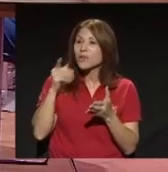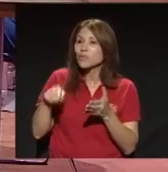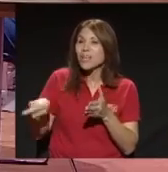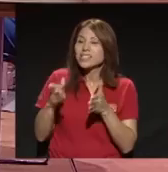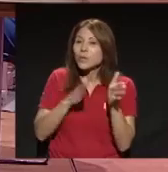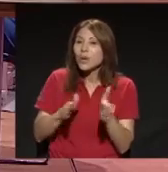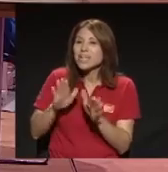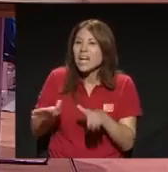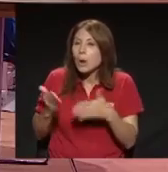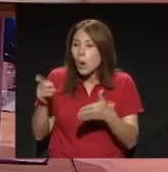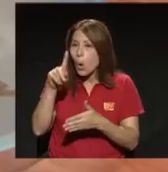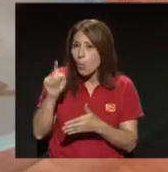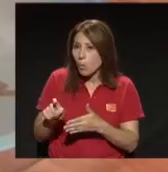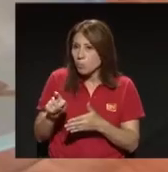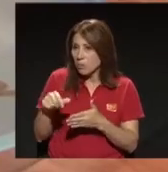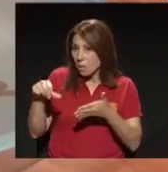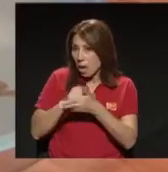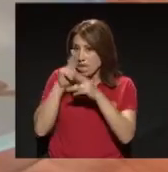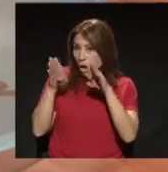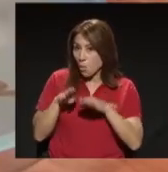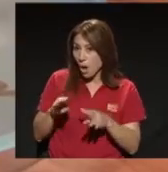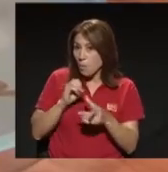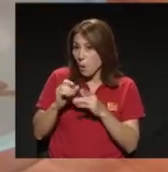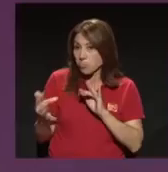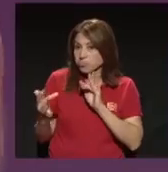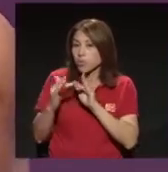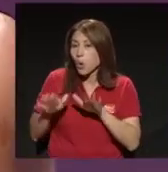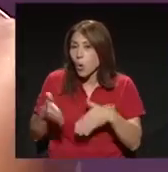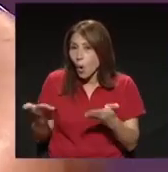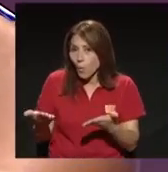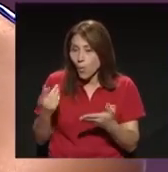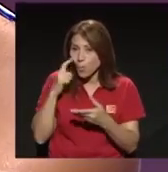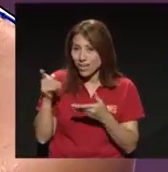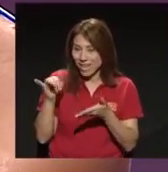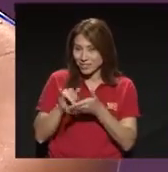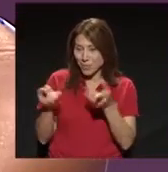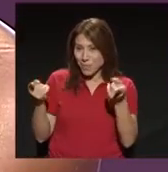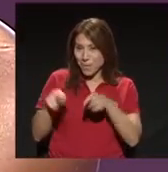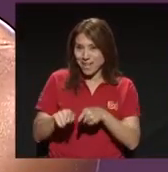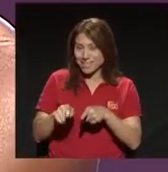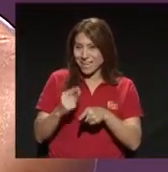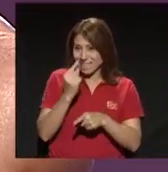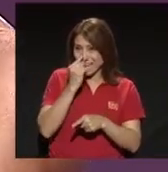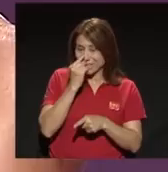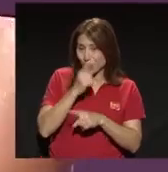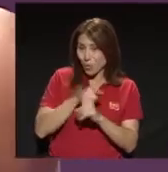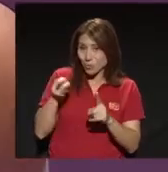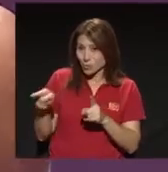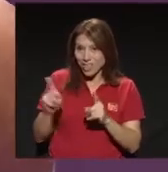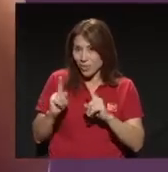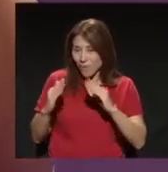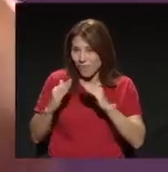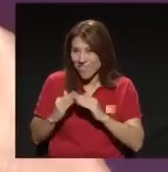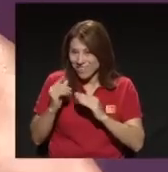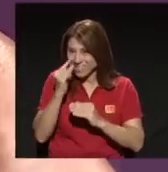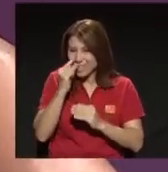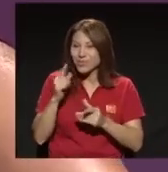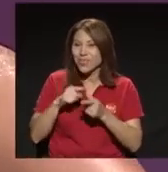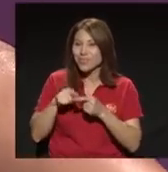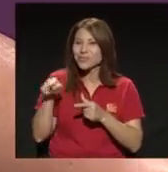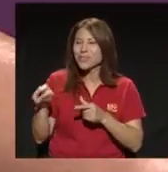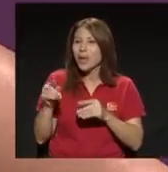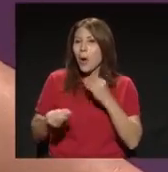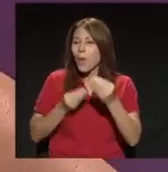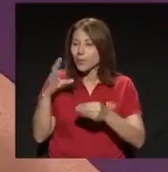como alguien podría localizar las por qué esto sucede en el caso pero harían ustedes no viven es casi tantos como se entera de los de participación